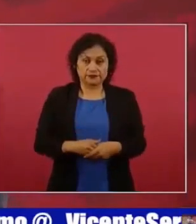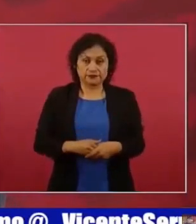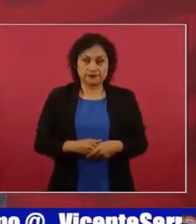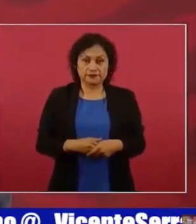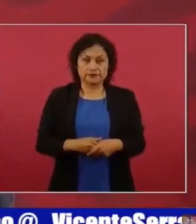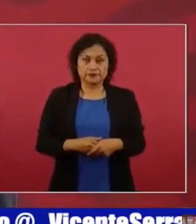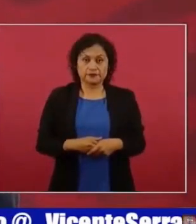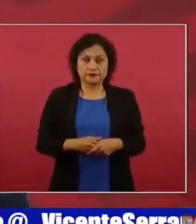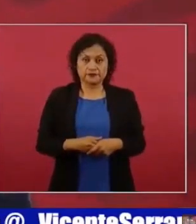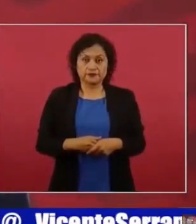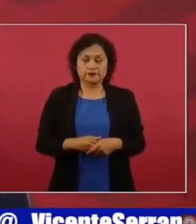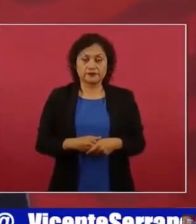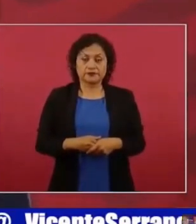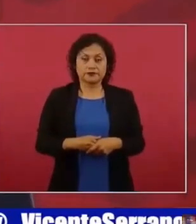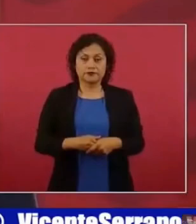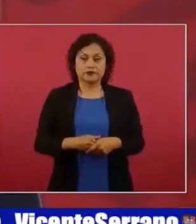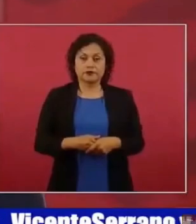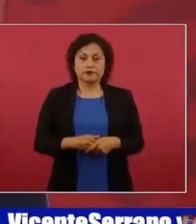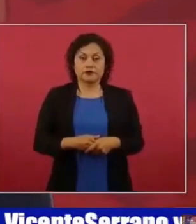que